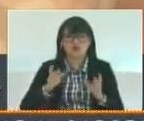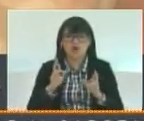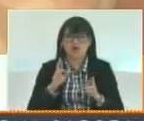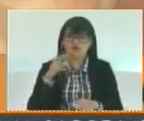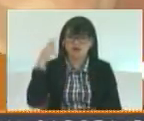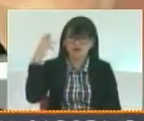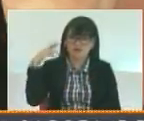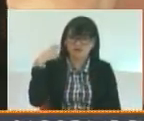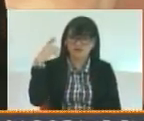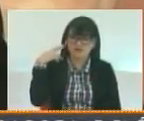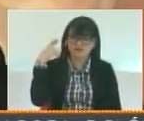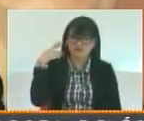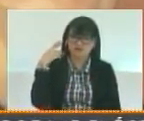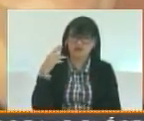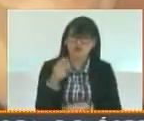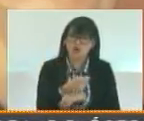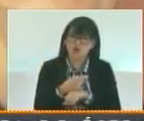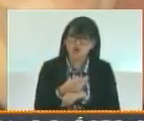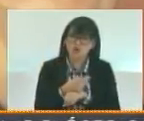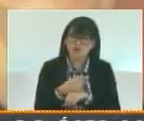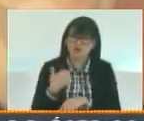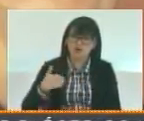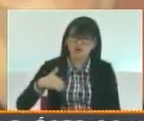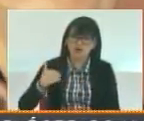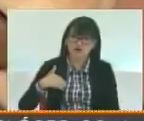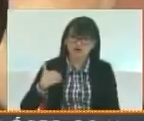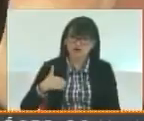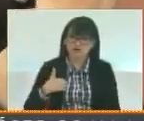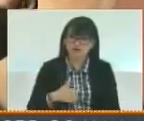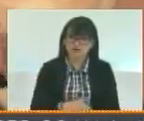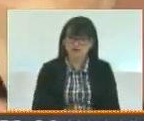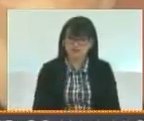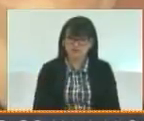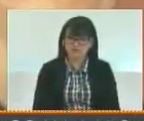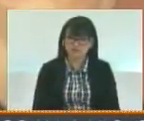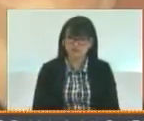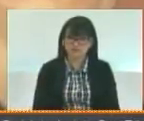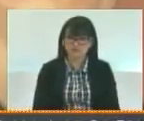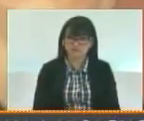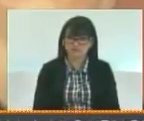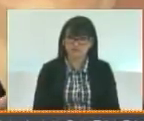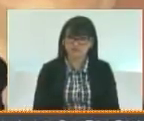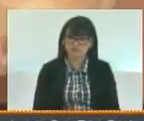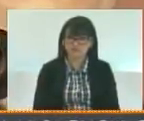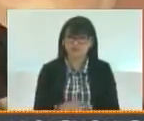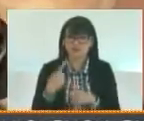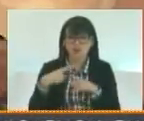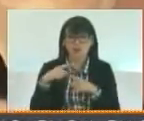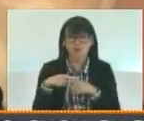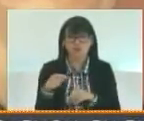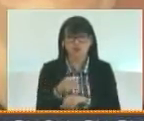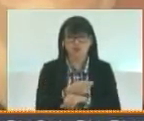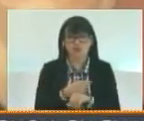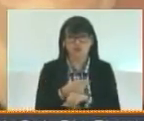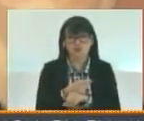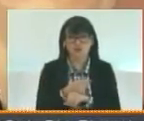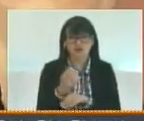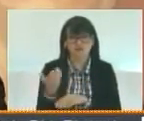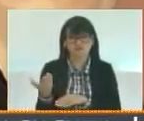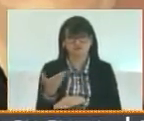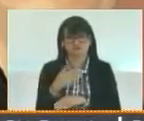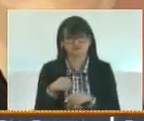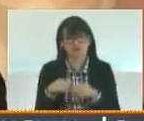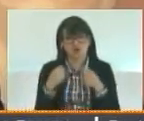reflexión por parte del gobierno de Canadá. Y en cuanto al resto de los gobiernos que han agredido a Venezuela,